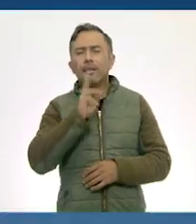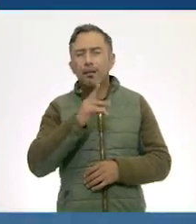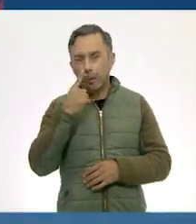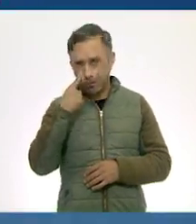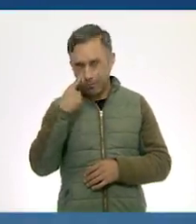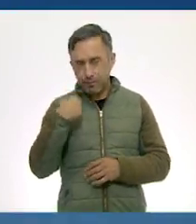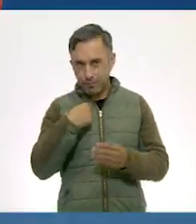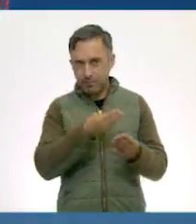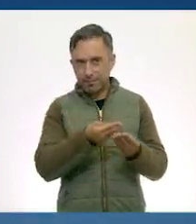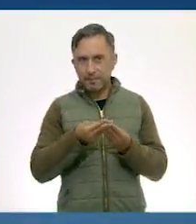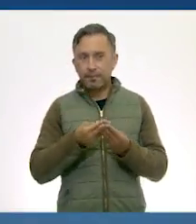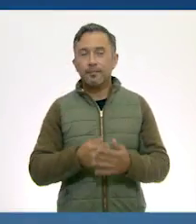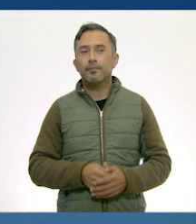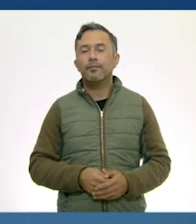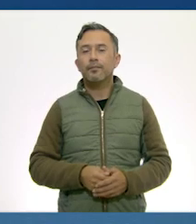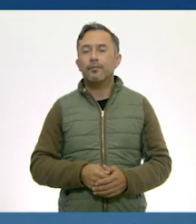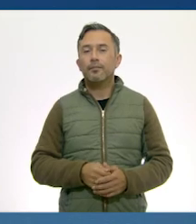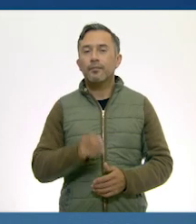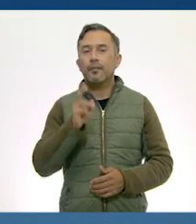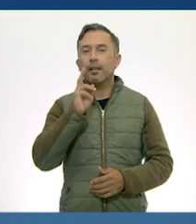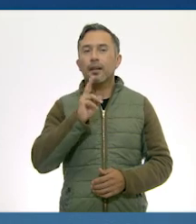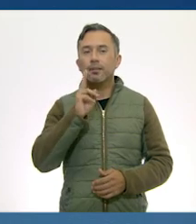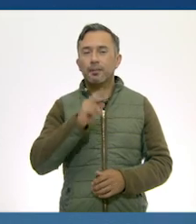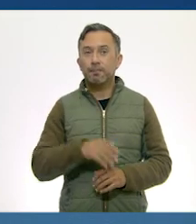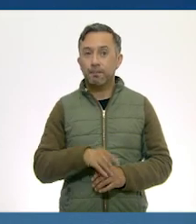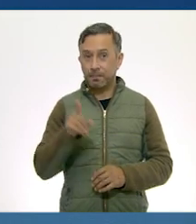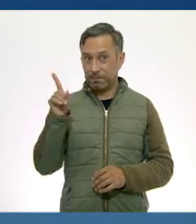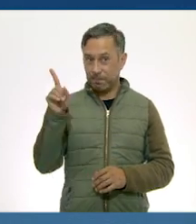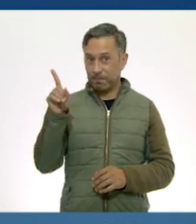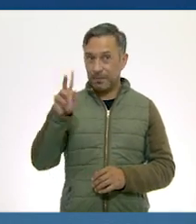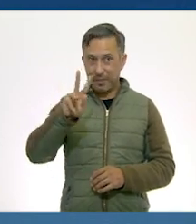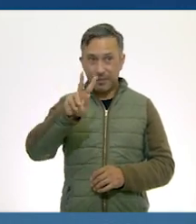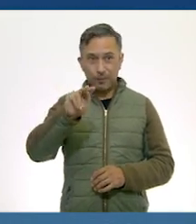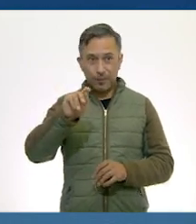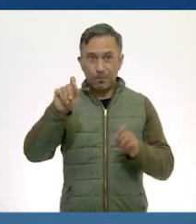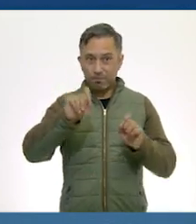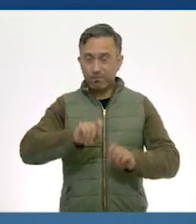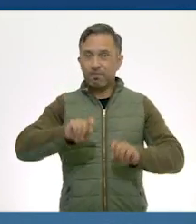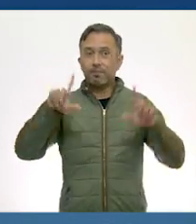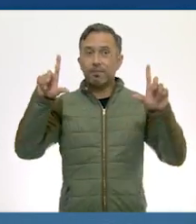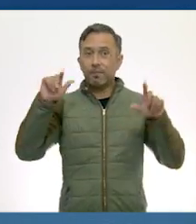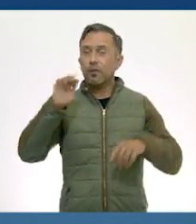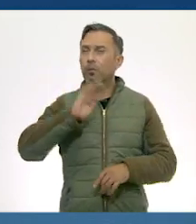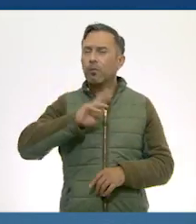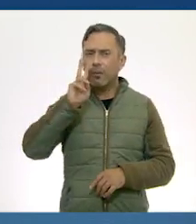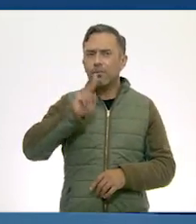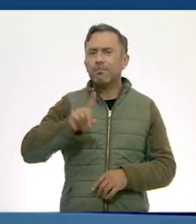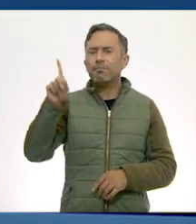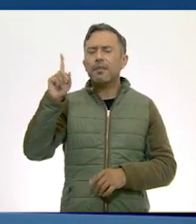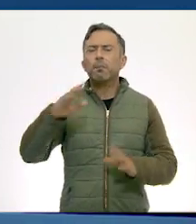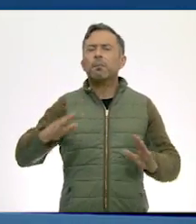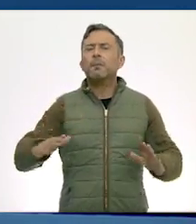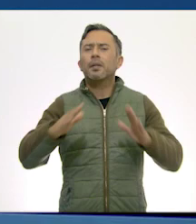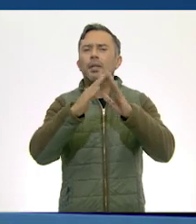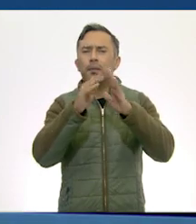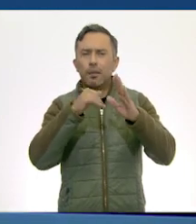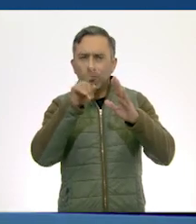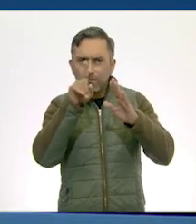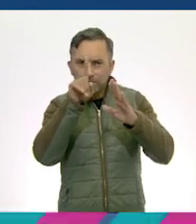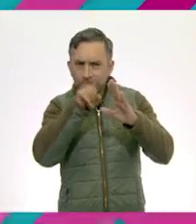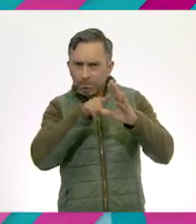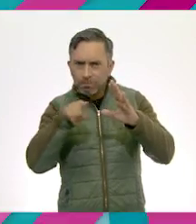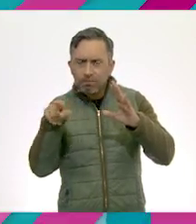verlo. Vamos a ver en pantalla las rectas oblicuas que encontré en la pirámide. A ver, vamos a